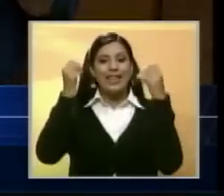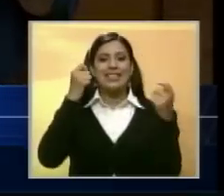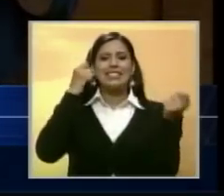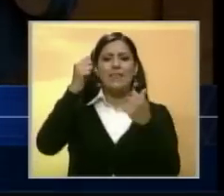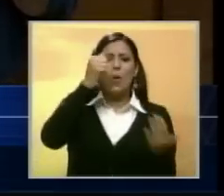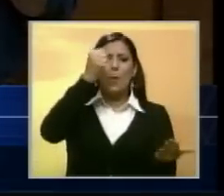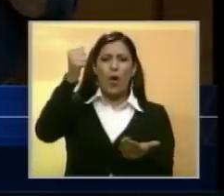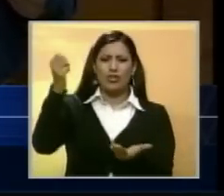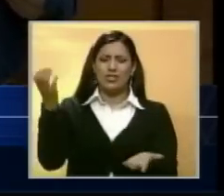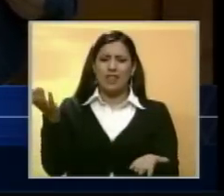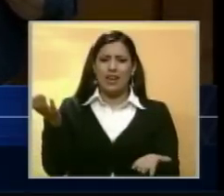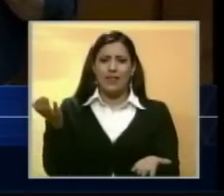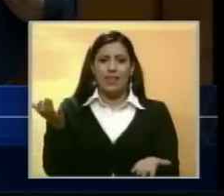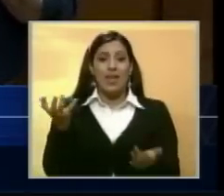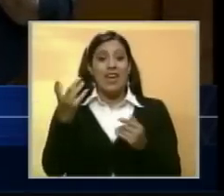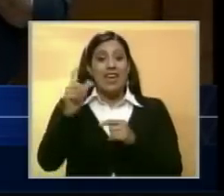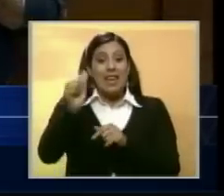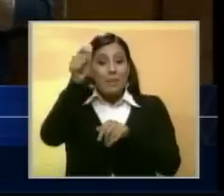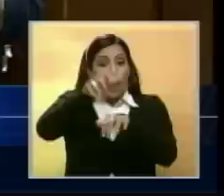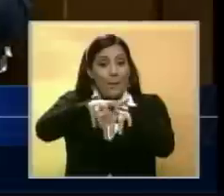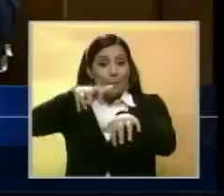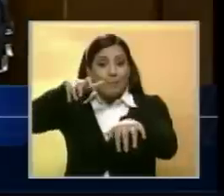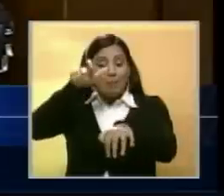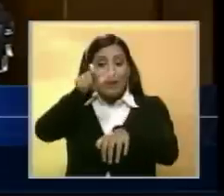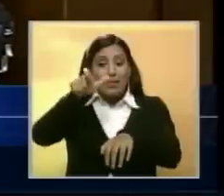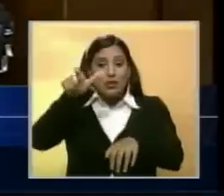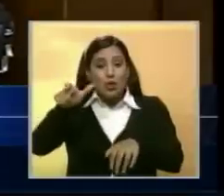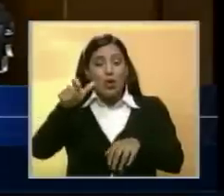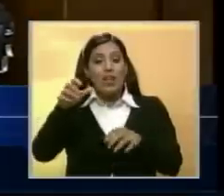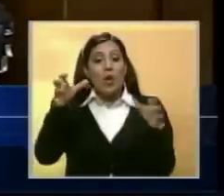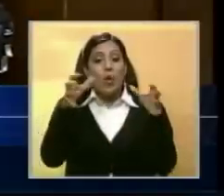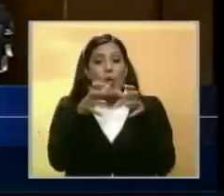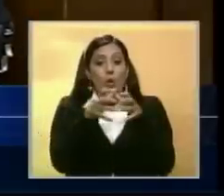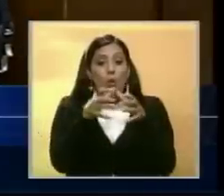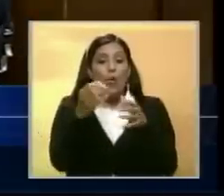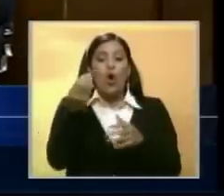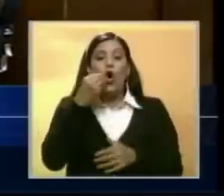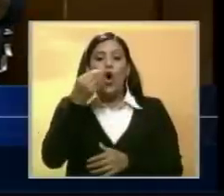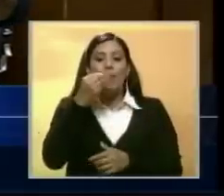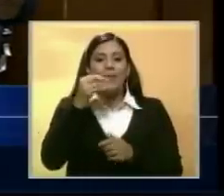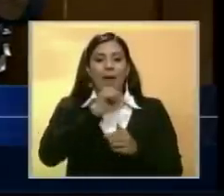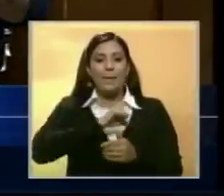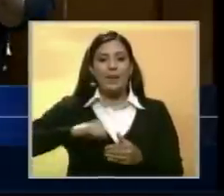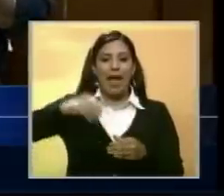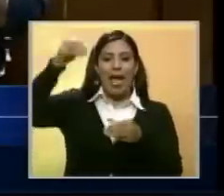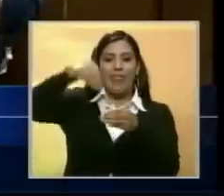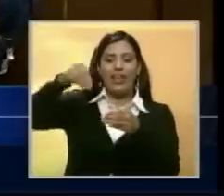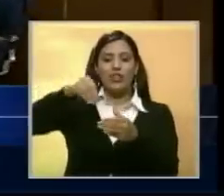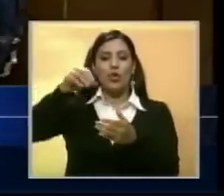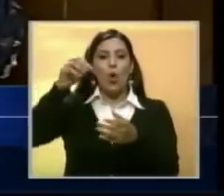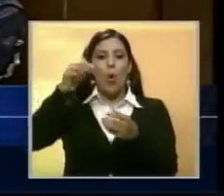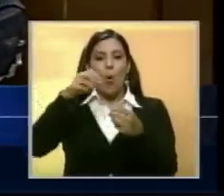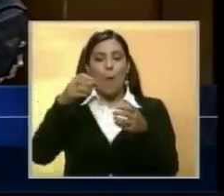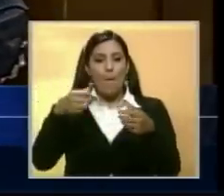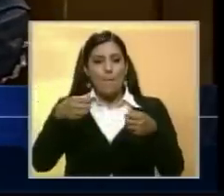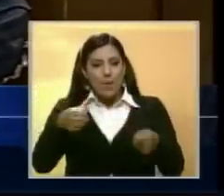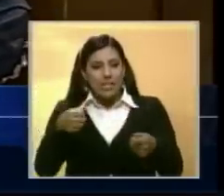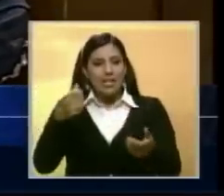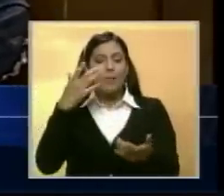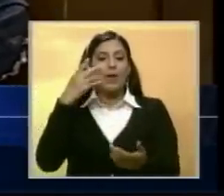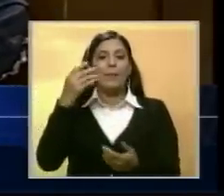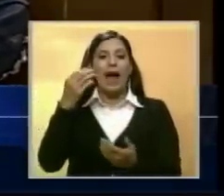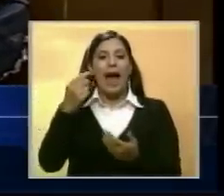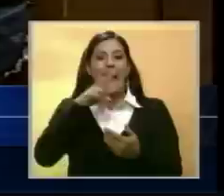sistema y la mayoría de los productos privados son los que están en esa bolsa.